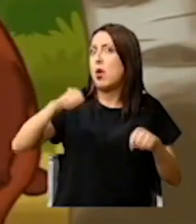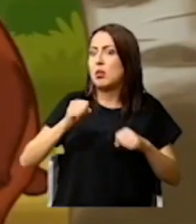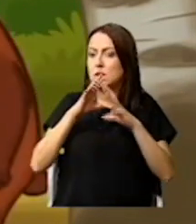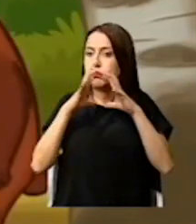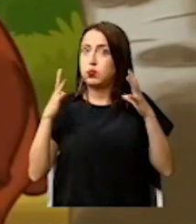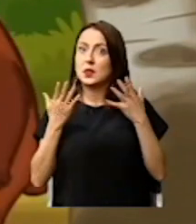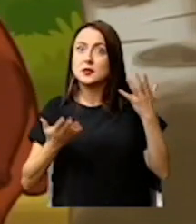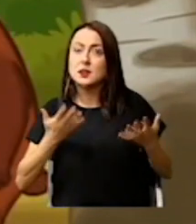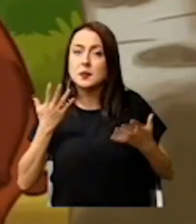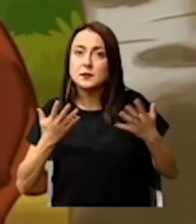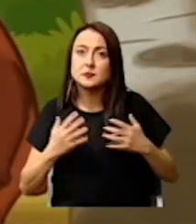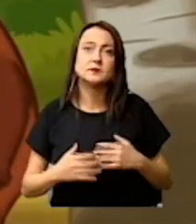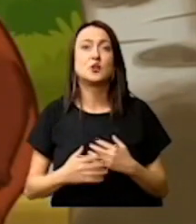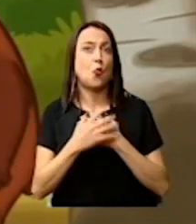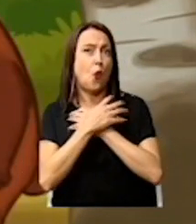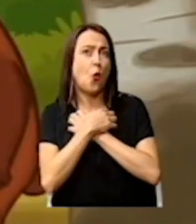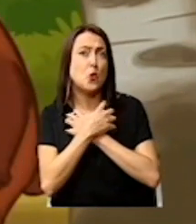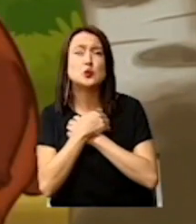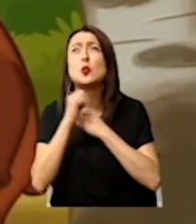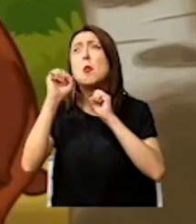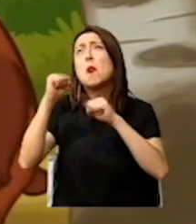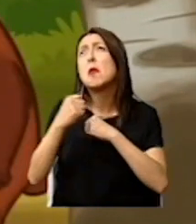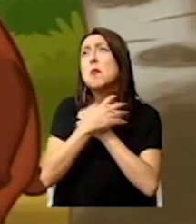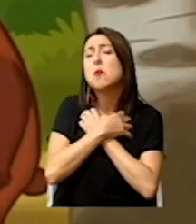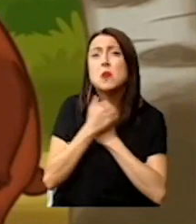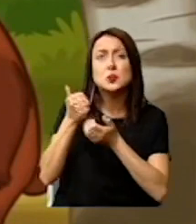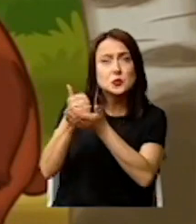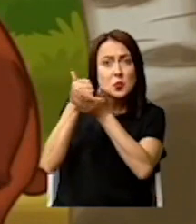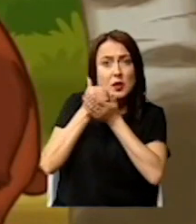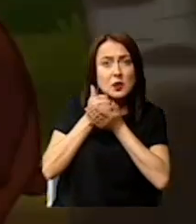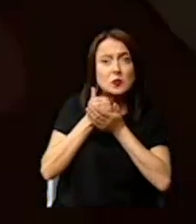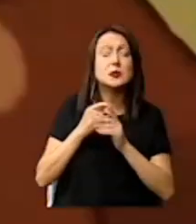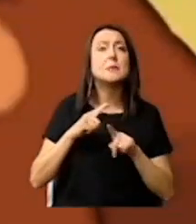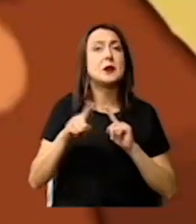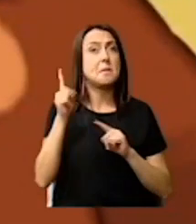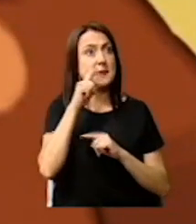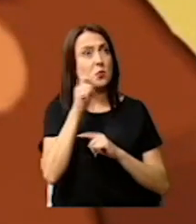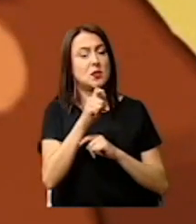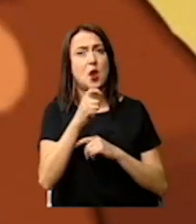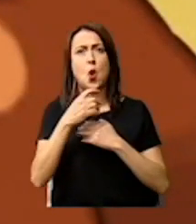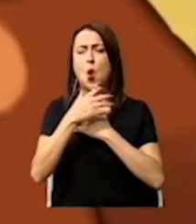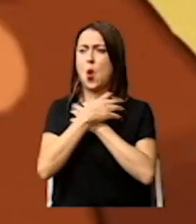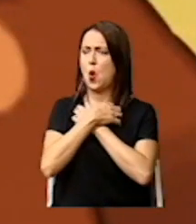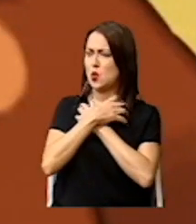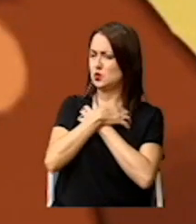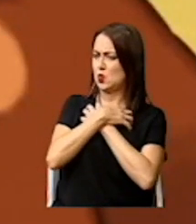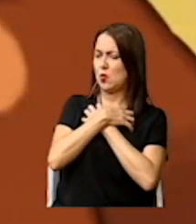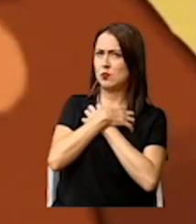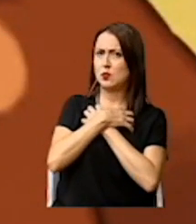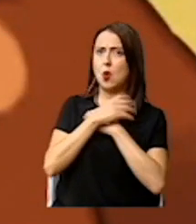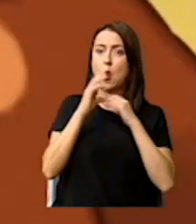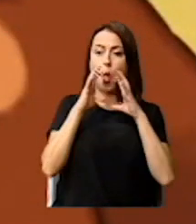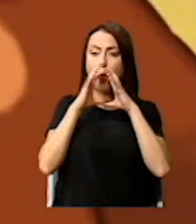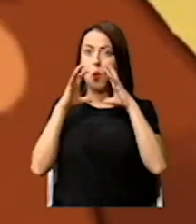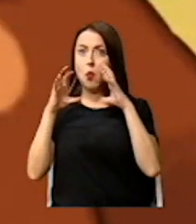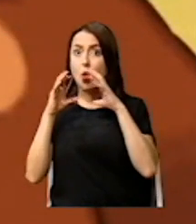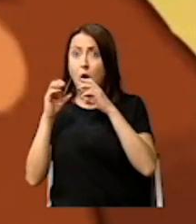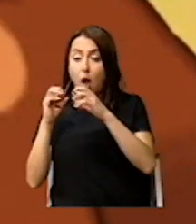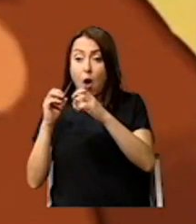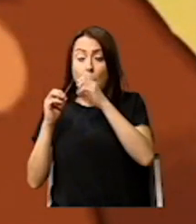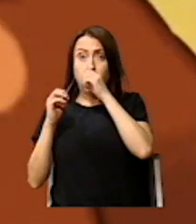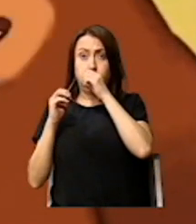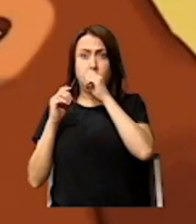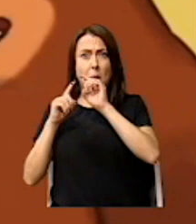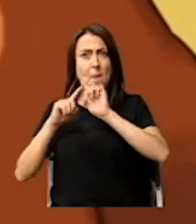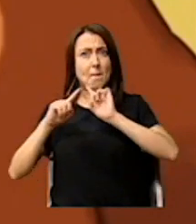globos. ¿Puedes ayudarnos, por favor? Le preguntaron. Oso se llevó un globo a la boca,